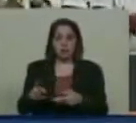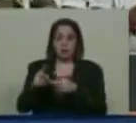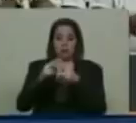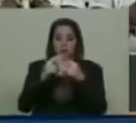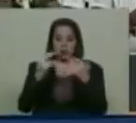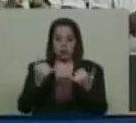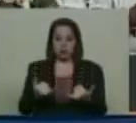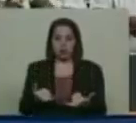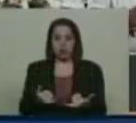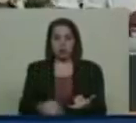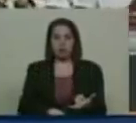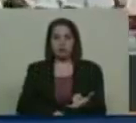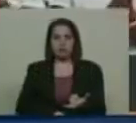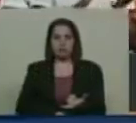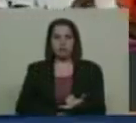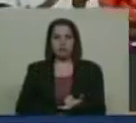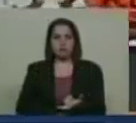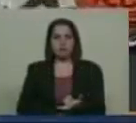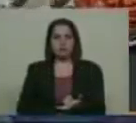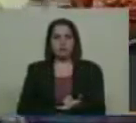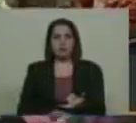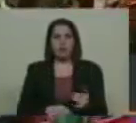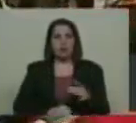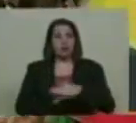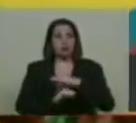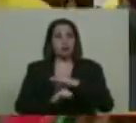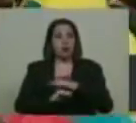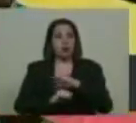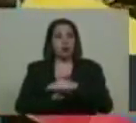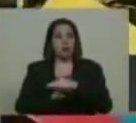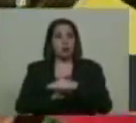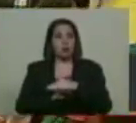tiempo, su apoyo, su impulso económico?